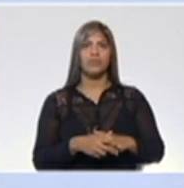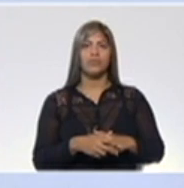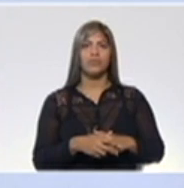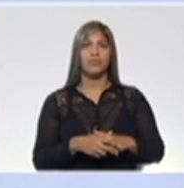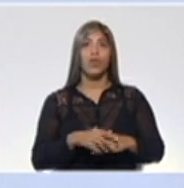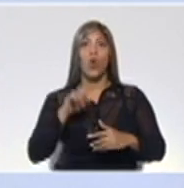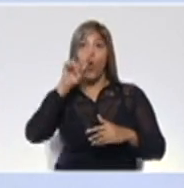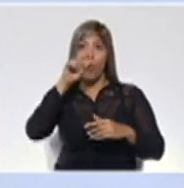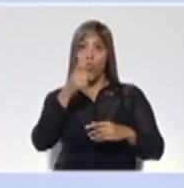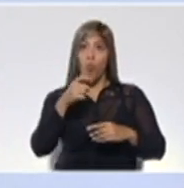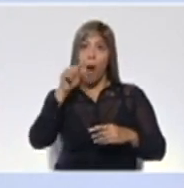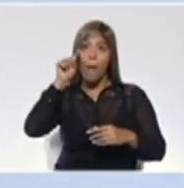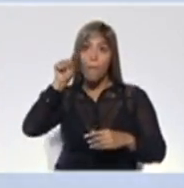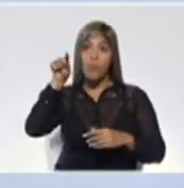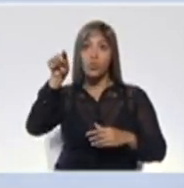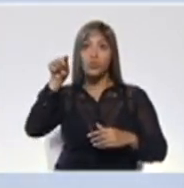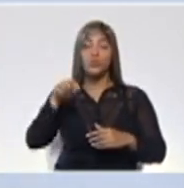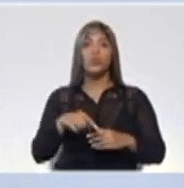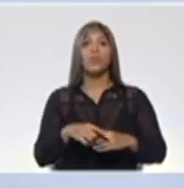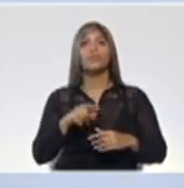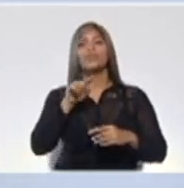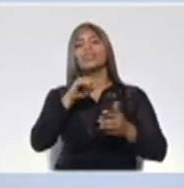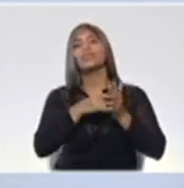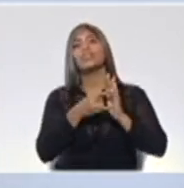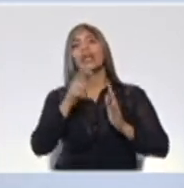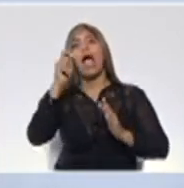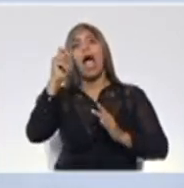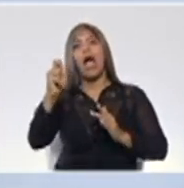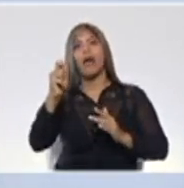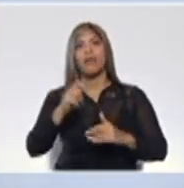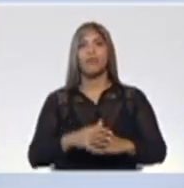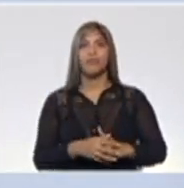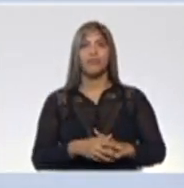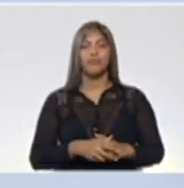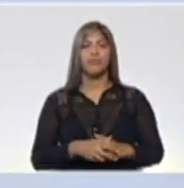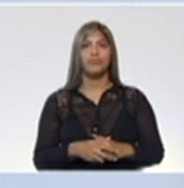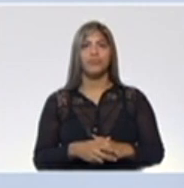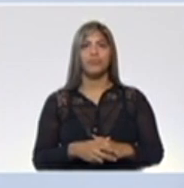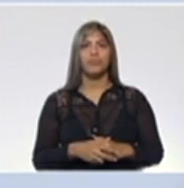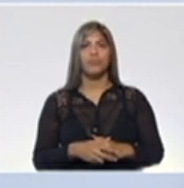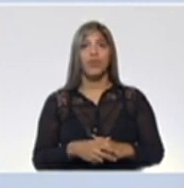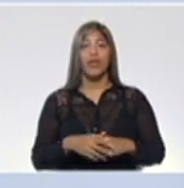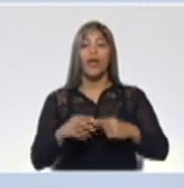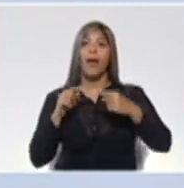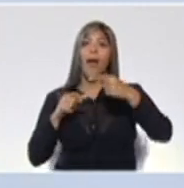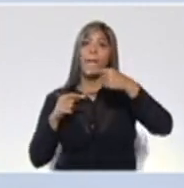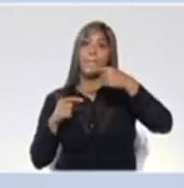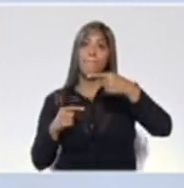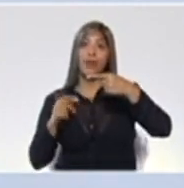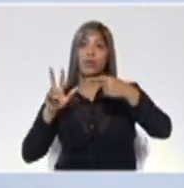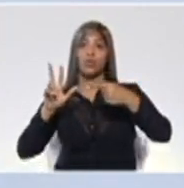el punto en común sería el punto A de coordenadas menos 3